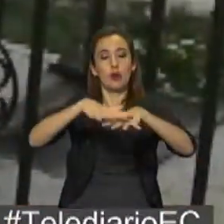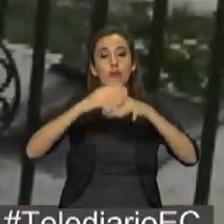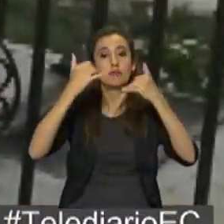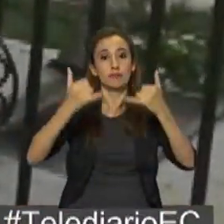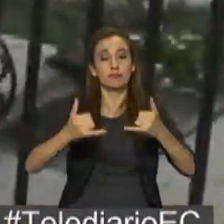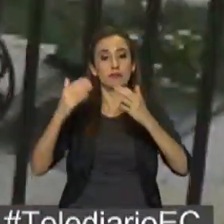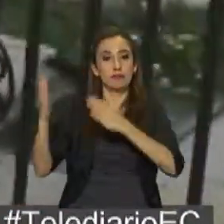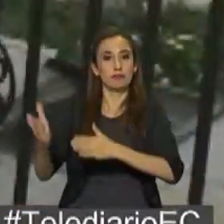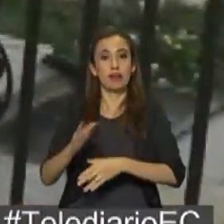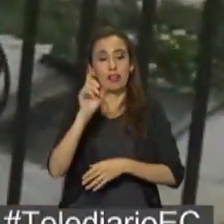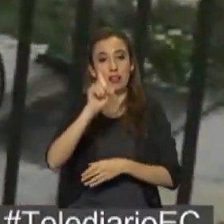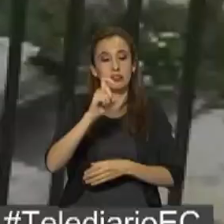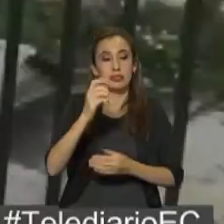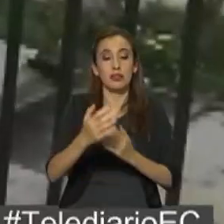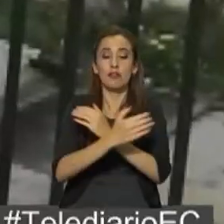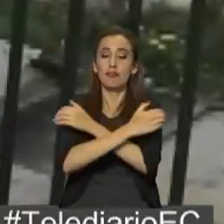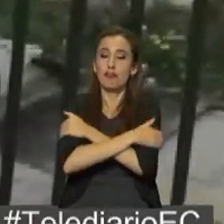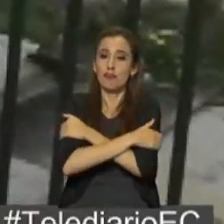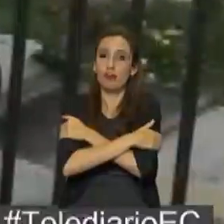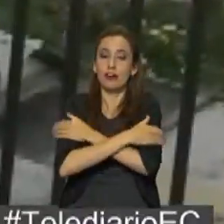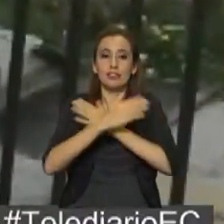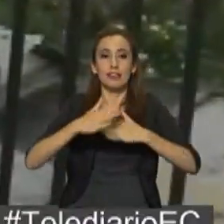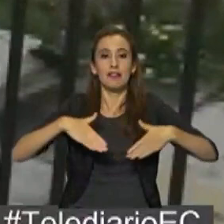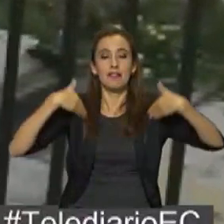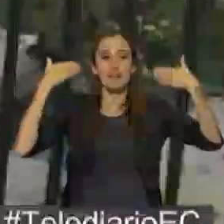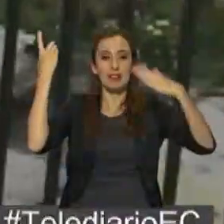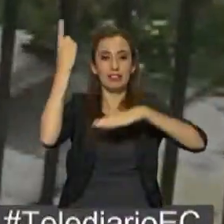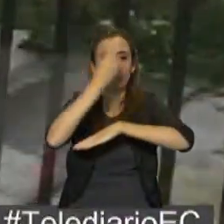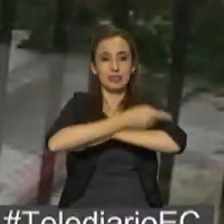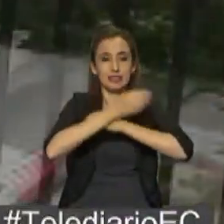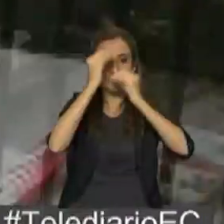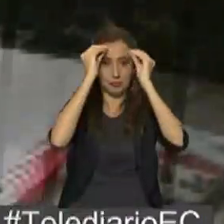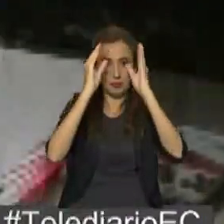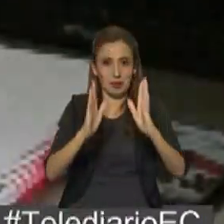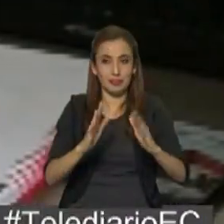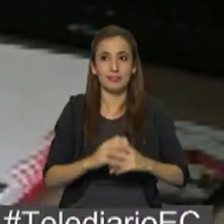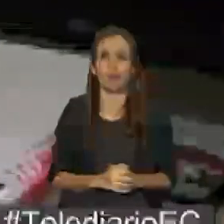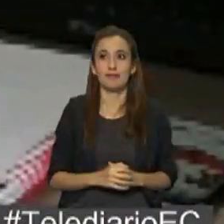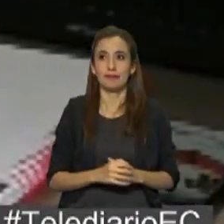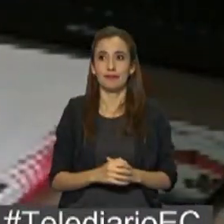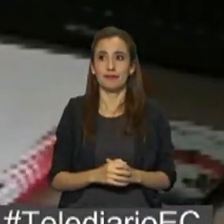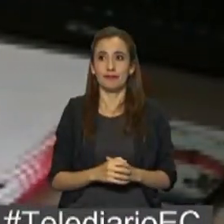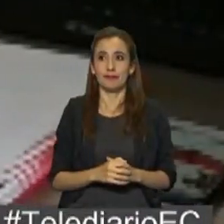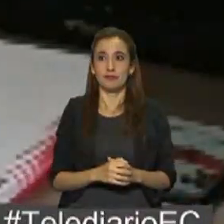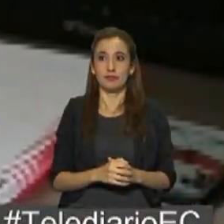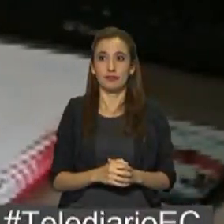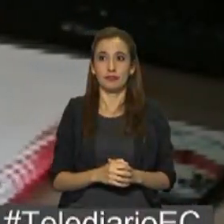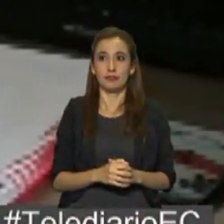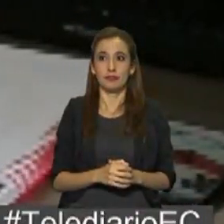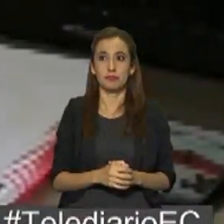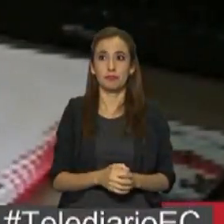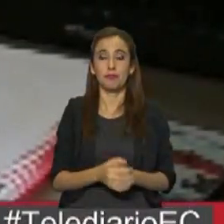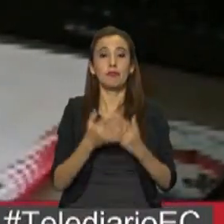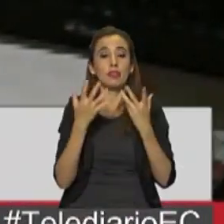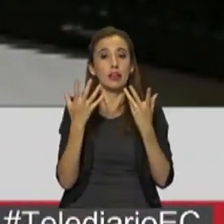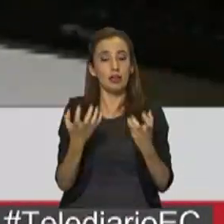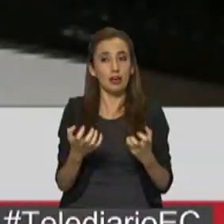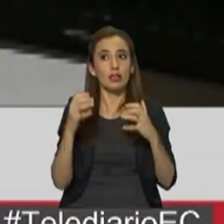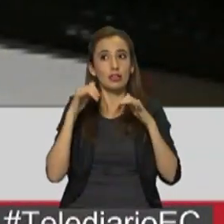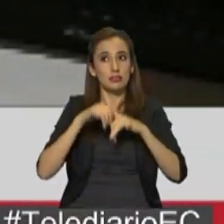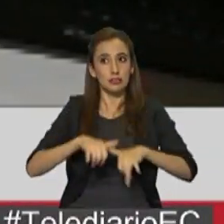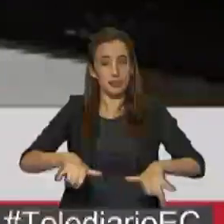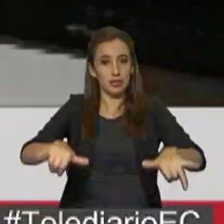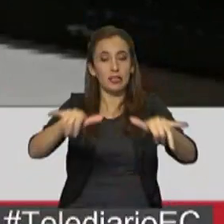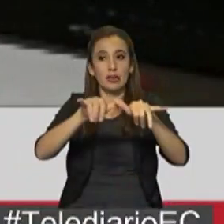los chicos necesitan como fuertes felicitaciones para cada uno seguimos trabajando desde casa seguimos planificando